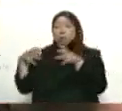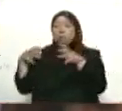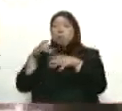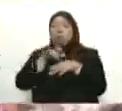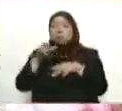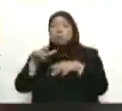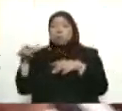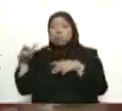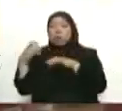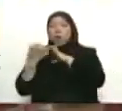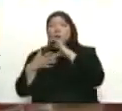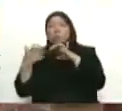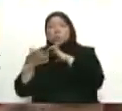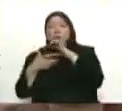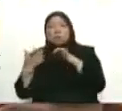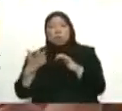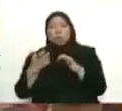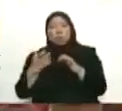entraban